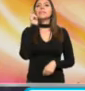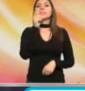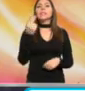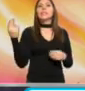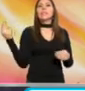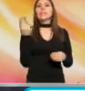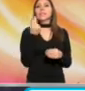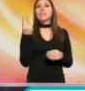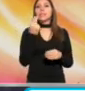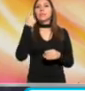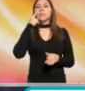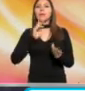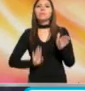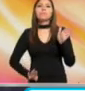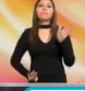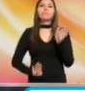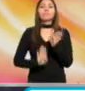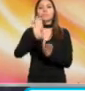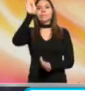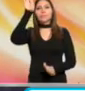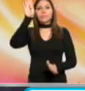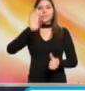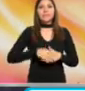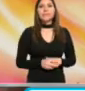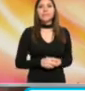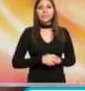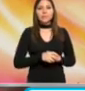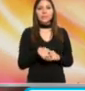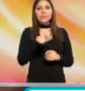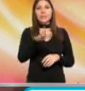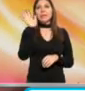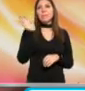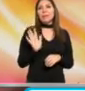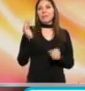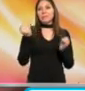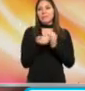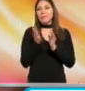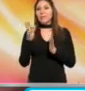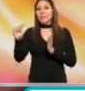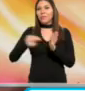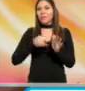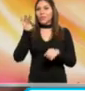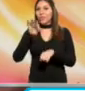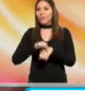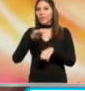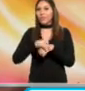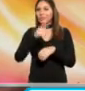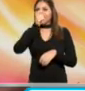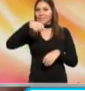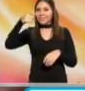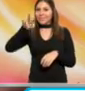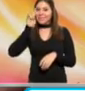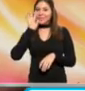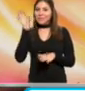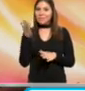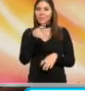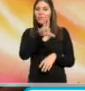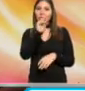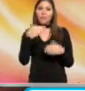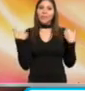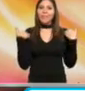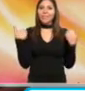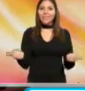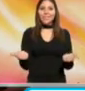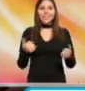necesidad de impulso y de crecimiento. ¡Qué maravilla! Que eso sí parece como de doctor, ¿eh? Pues sí, Es así. es así. Yo no lo Es entiendo. un